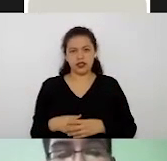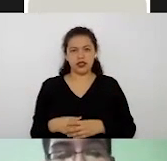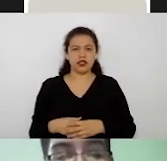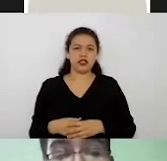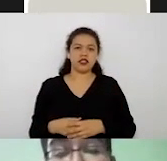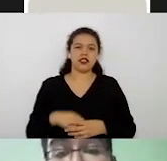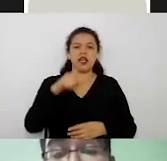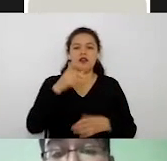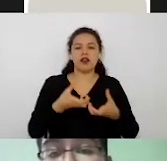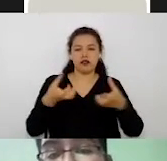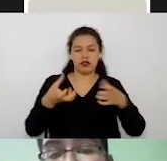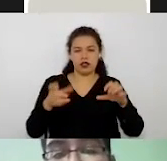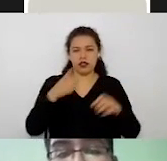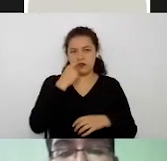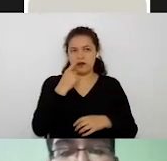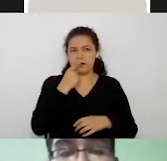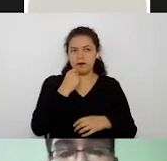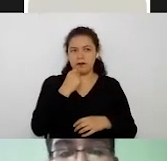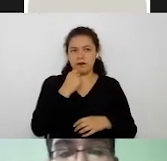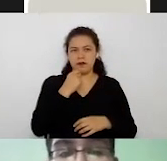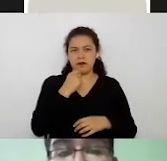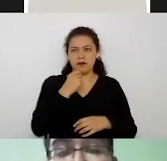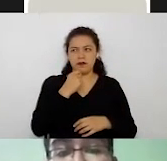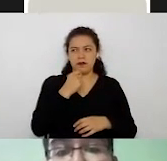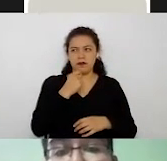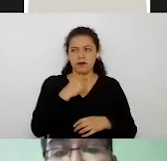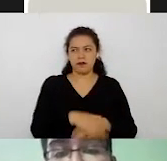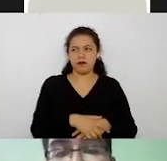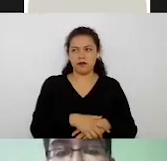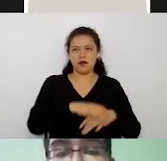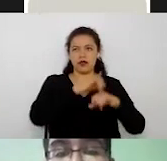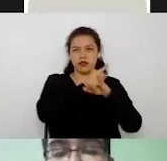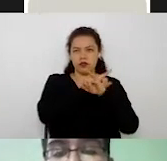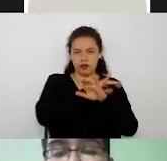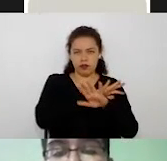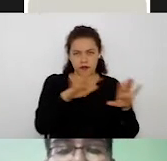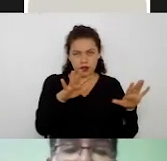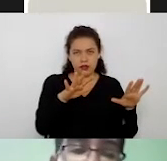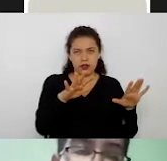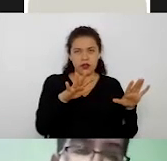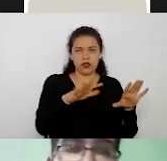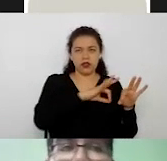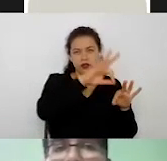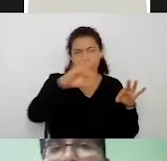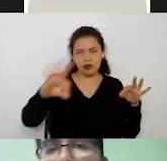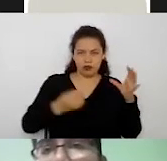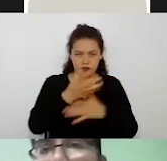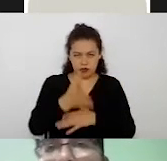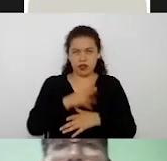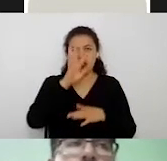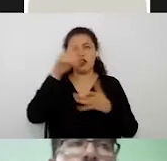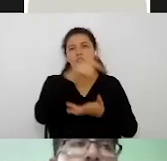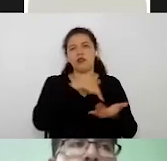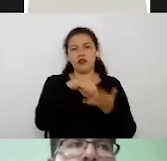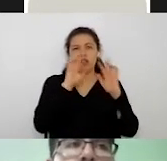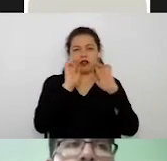mesas, son de color rojo. Los que son de informativos, como son las rutas de evacuación, los puntos de